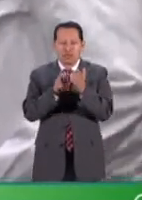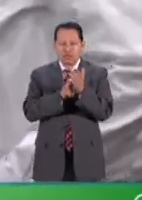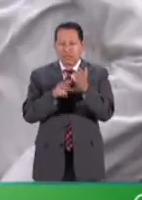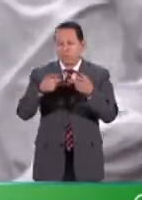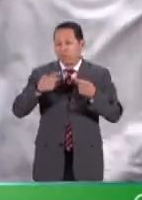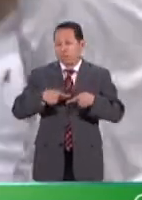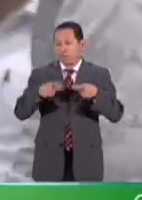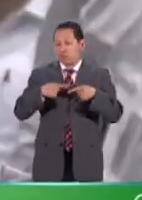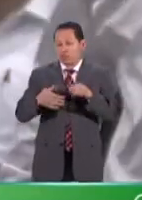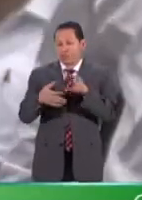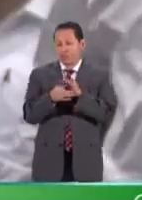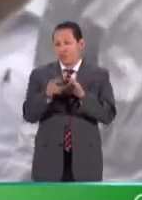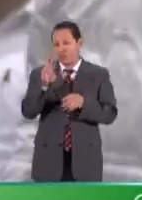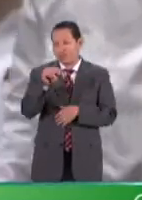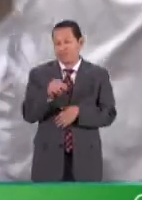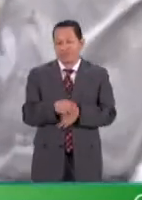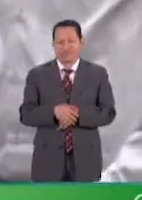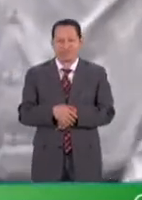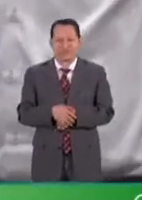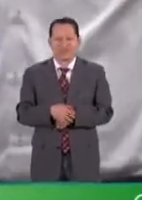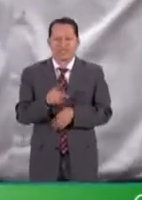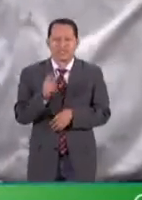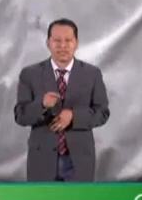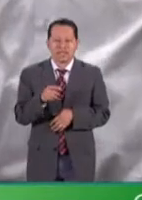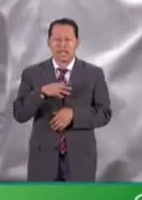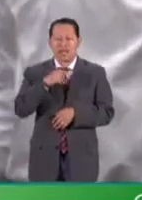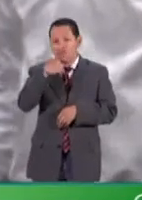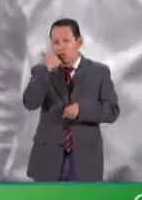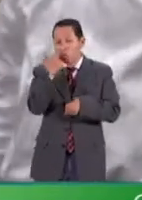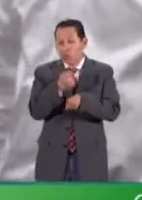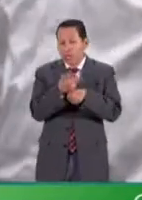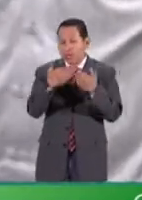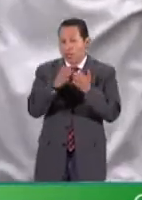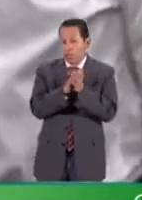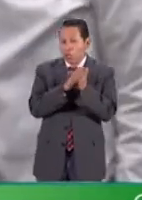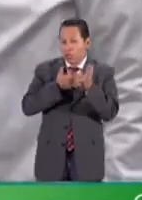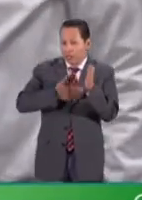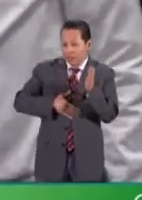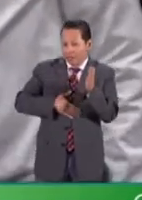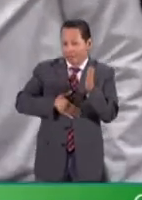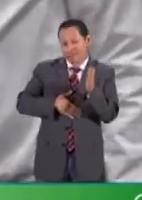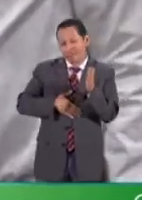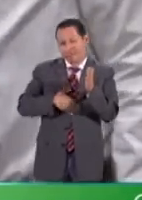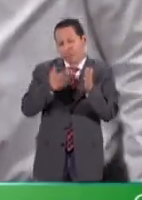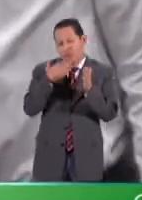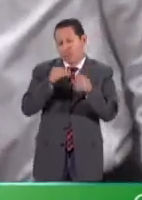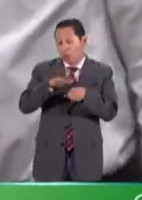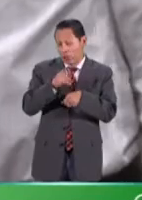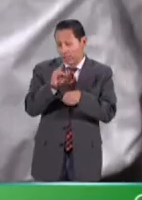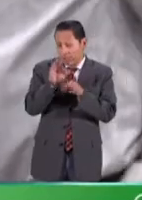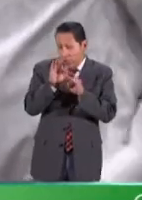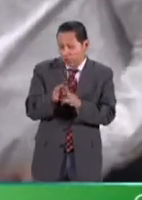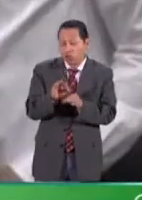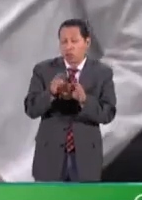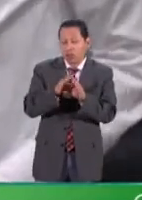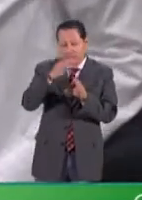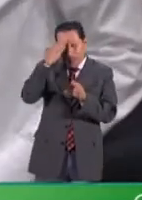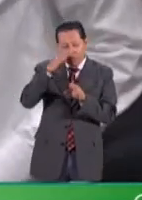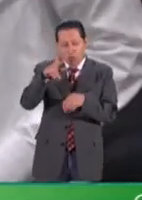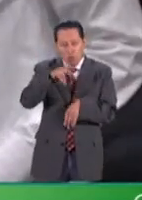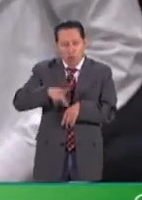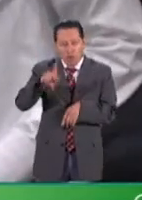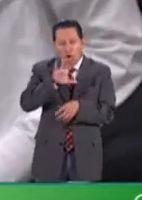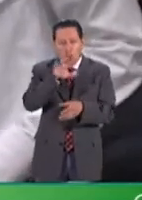popular, ni con voluntad democrática. Porque si esa fuera su convicción, sabrían que el pueblo lo